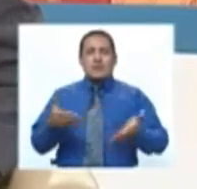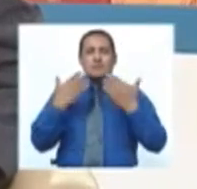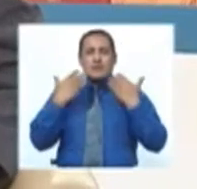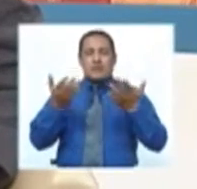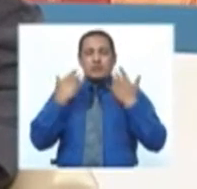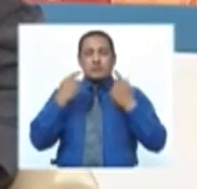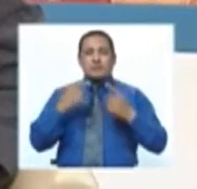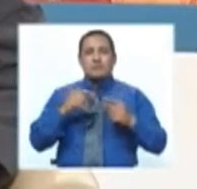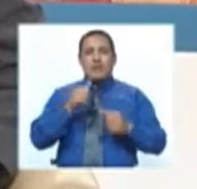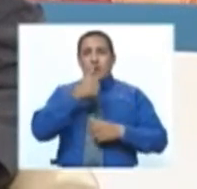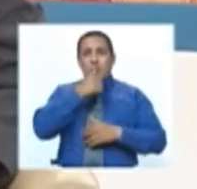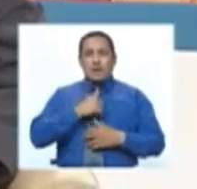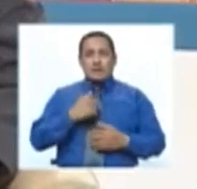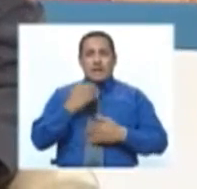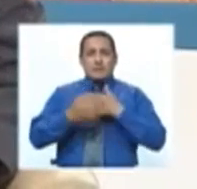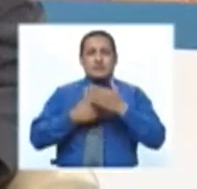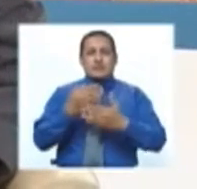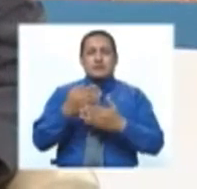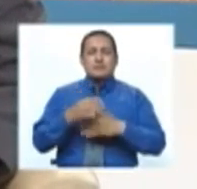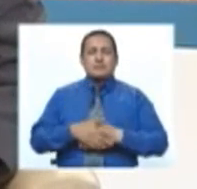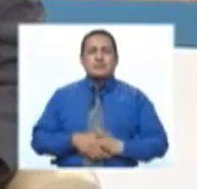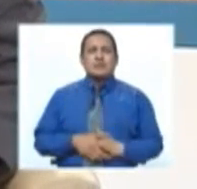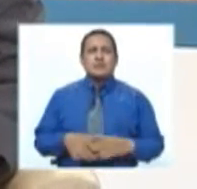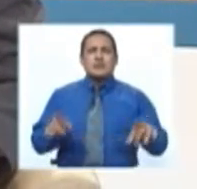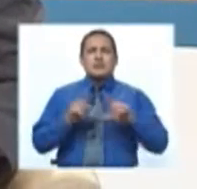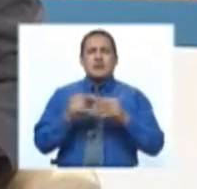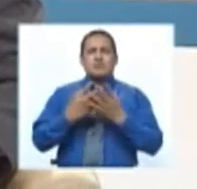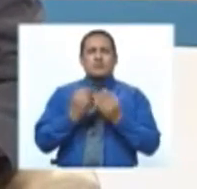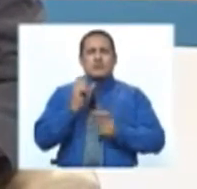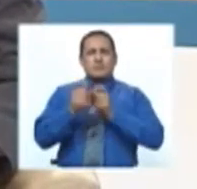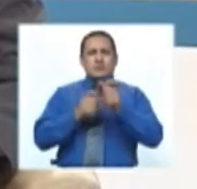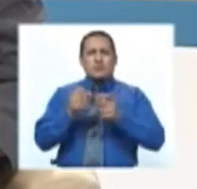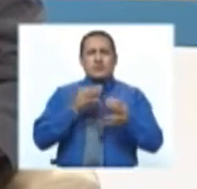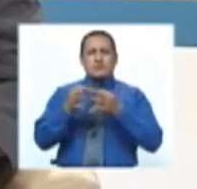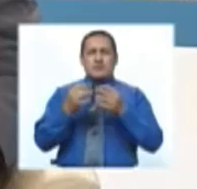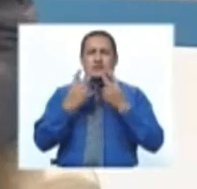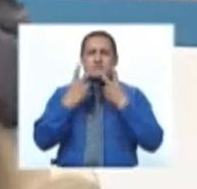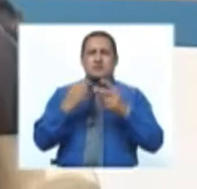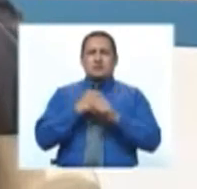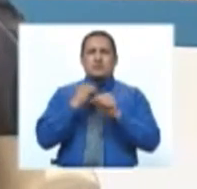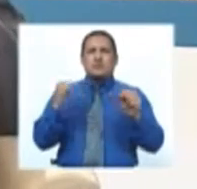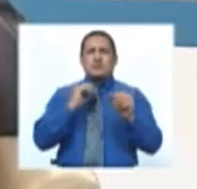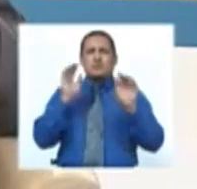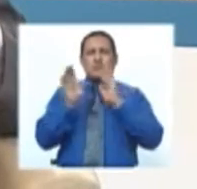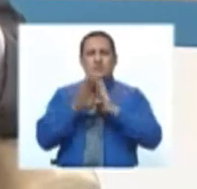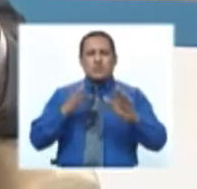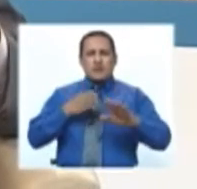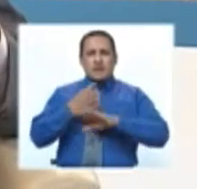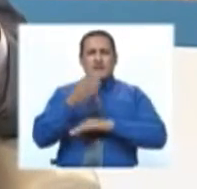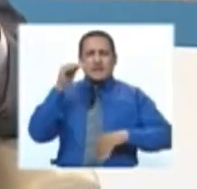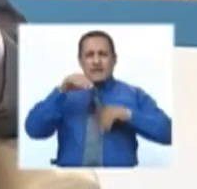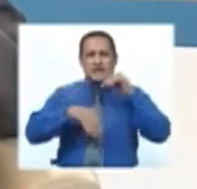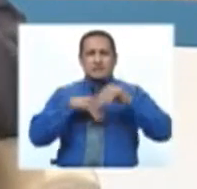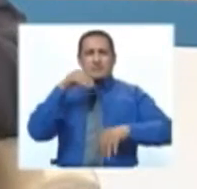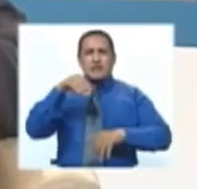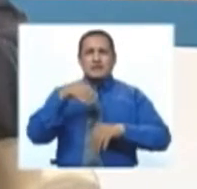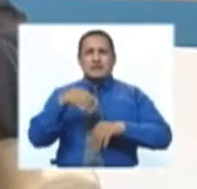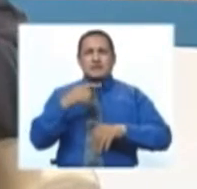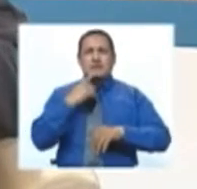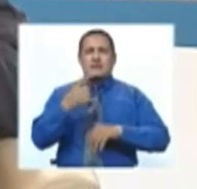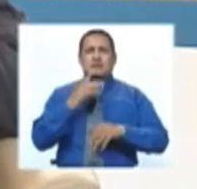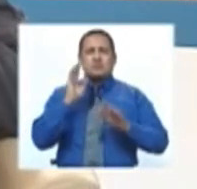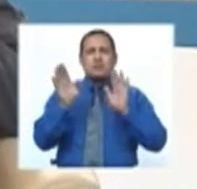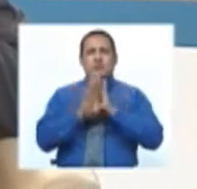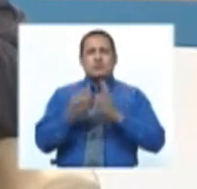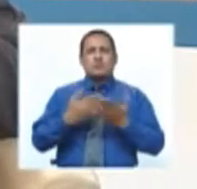se resiste a dejarnos y hay mucha gente que le llama la atención que el acceso a las playas